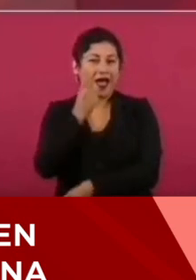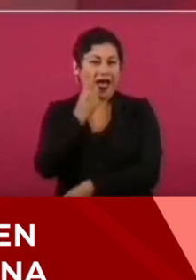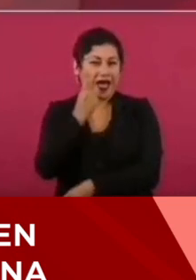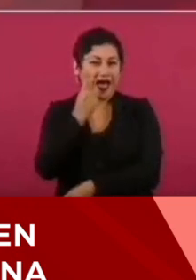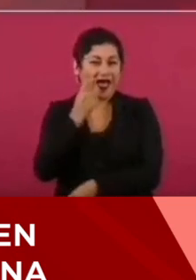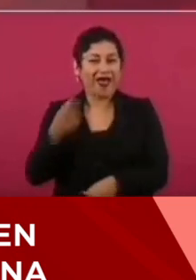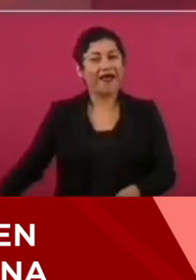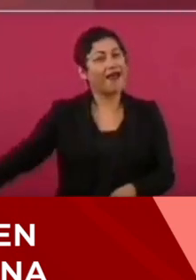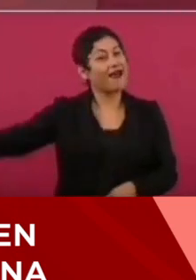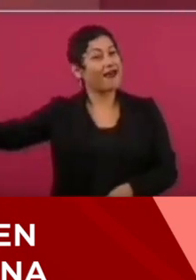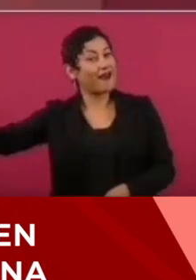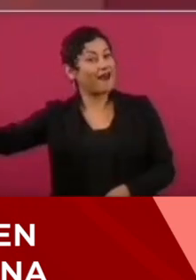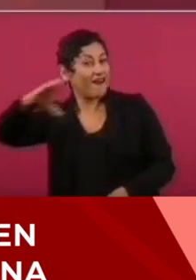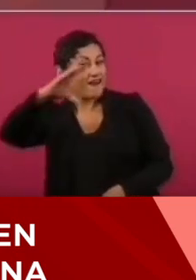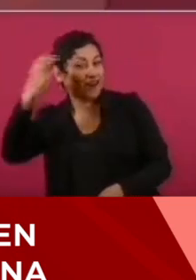con Andrés Manuel,